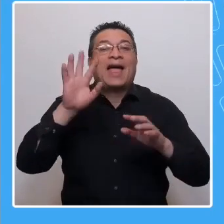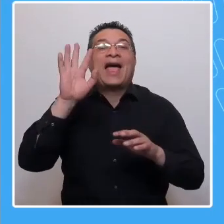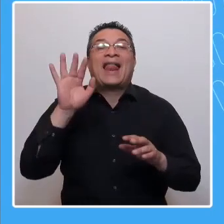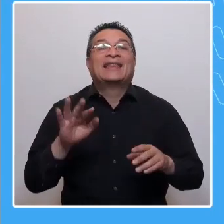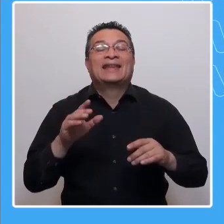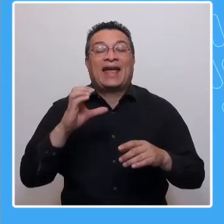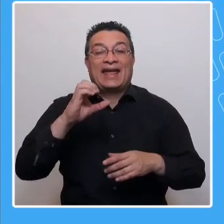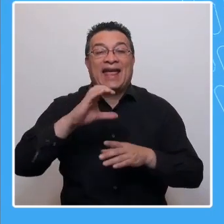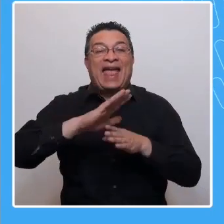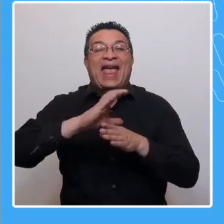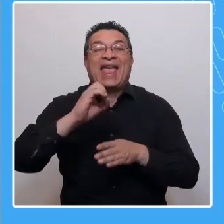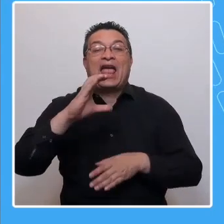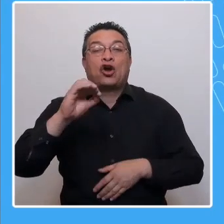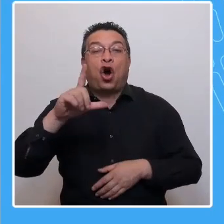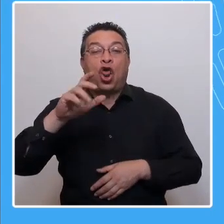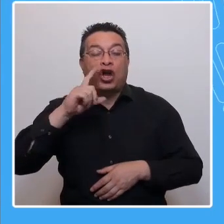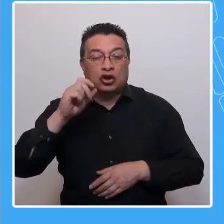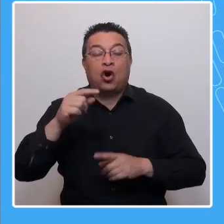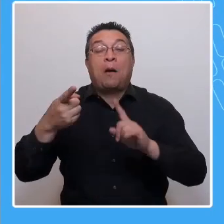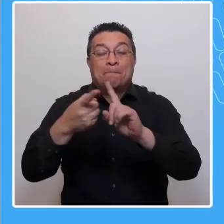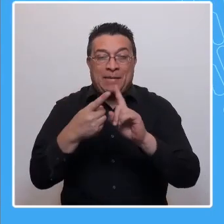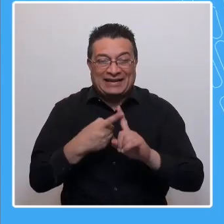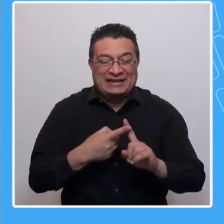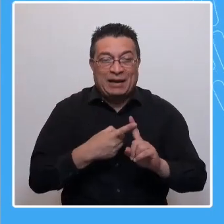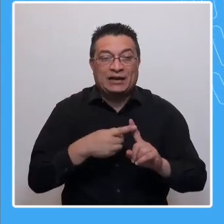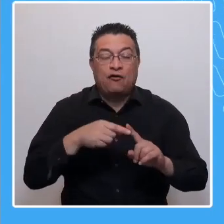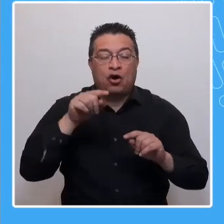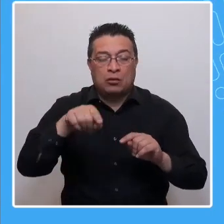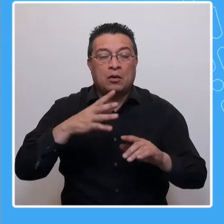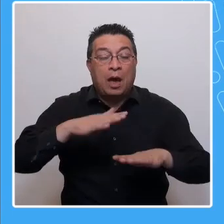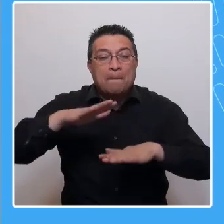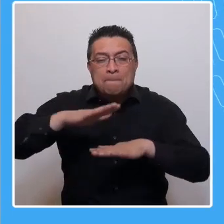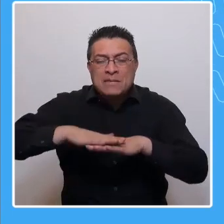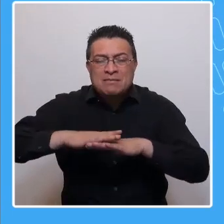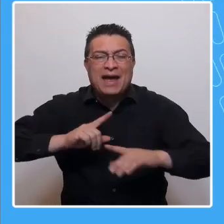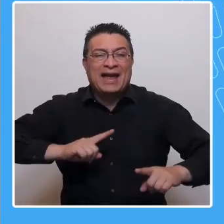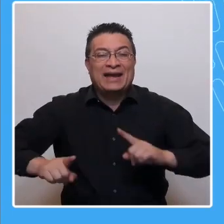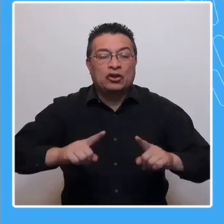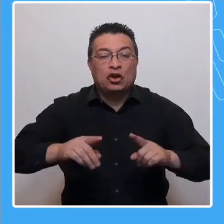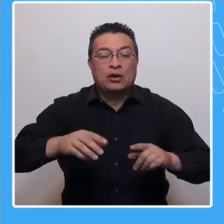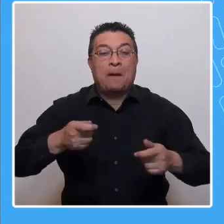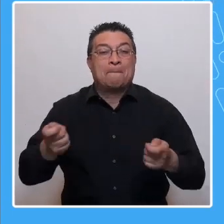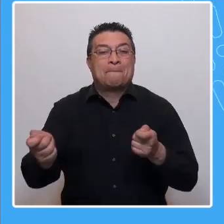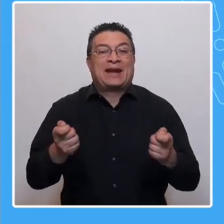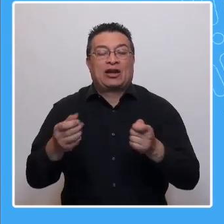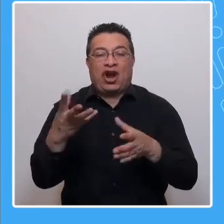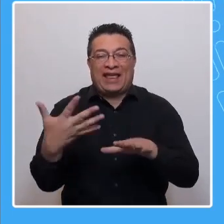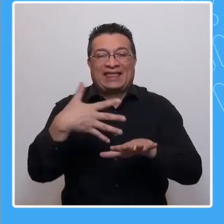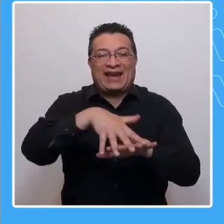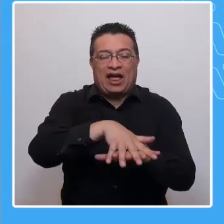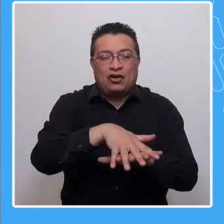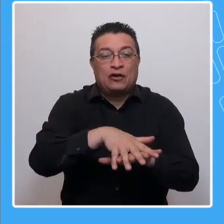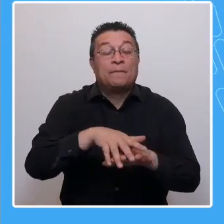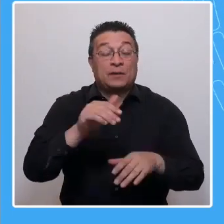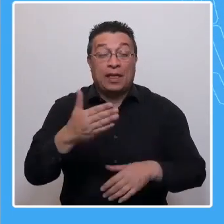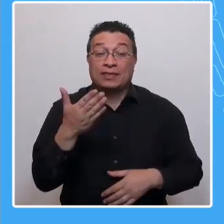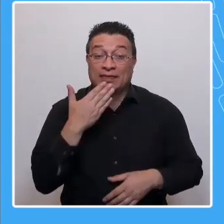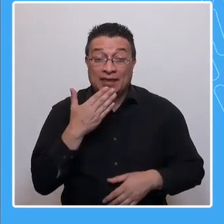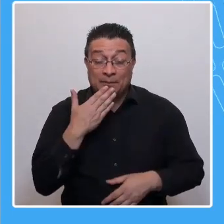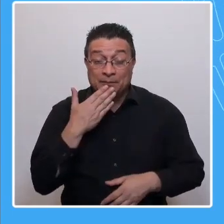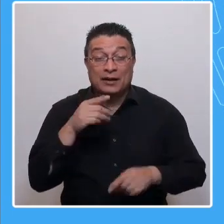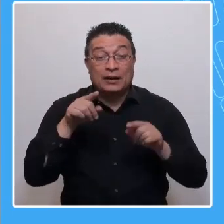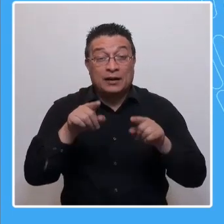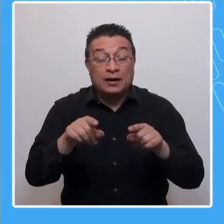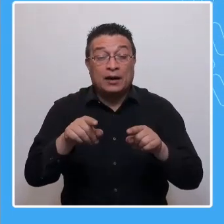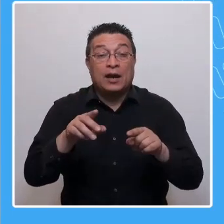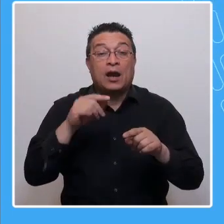democrático y participativo, siendo la cuenca hidrográfica la unidad mínima de gestión y el manejo integrado. Así también se establece la figura de los consejos